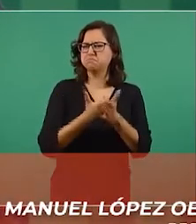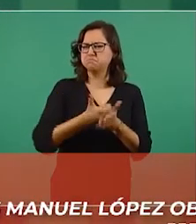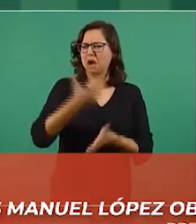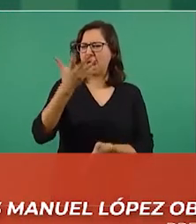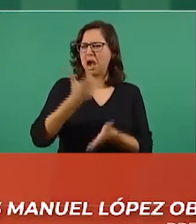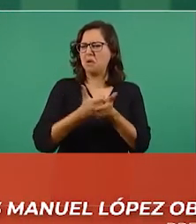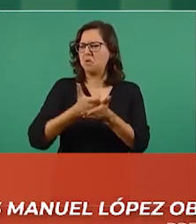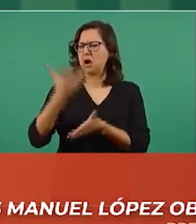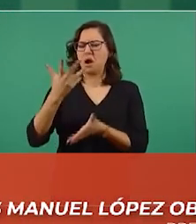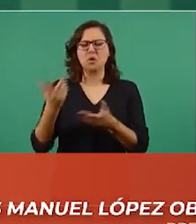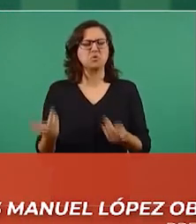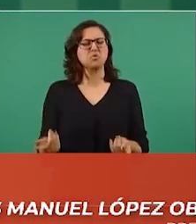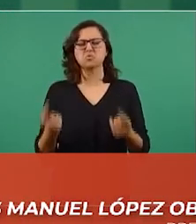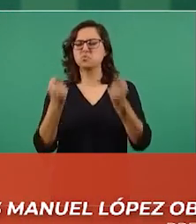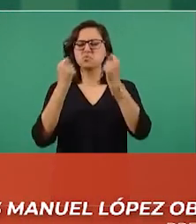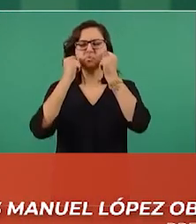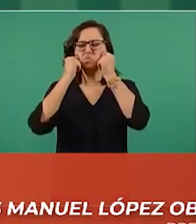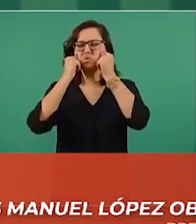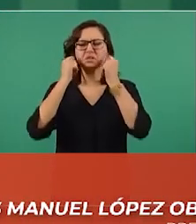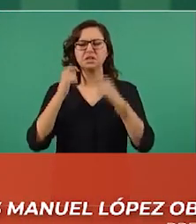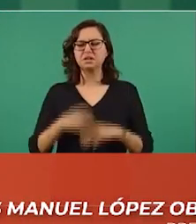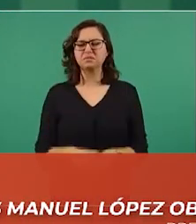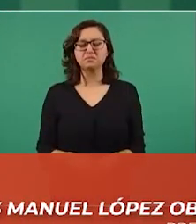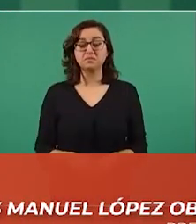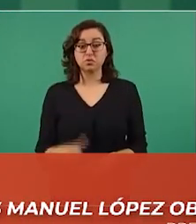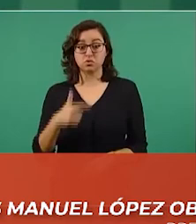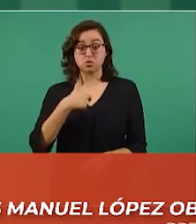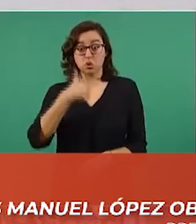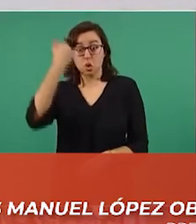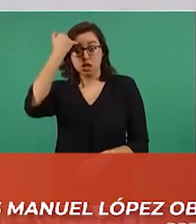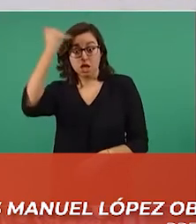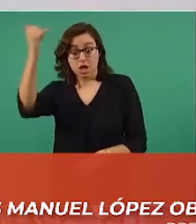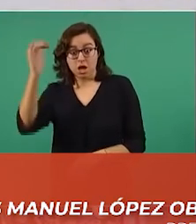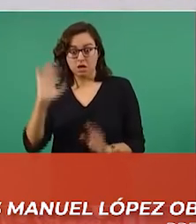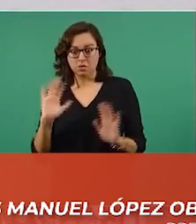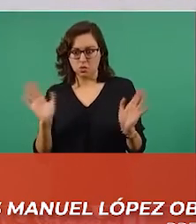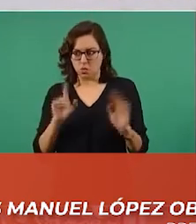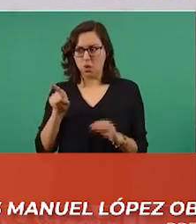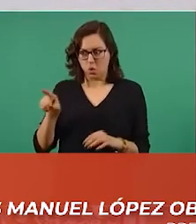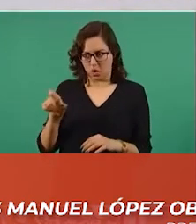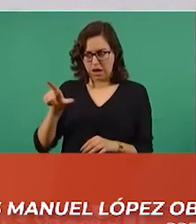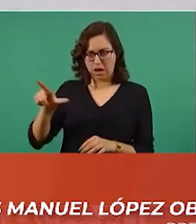Les aseguro que no estoy inventando nada.